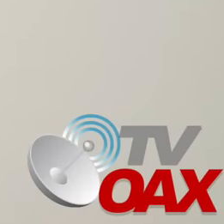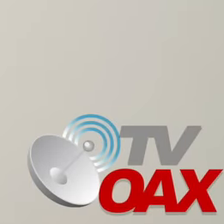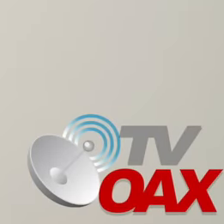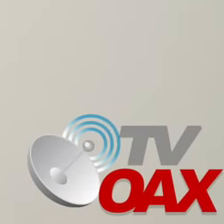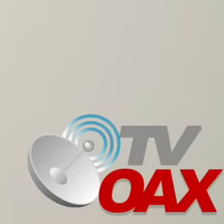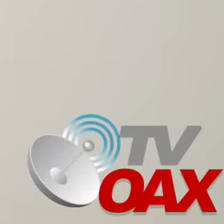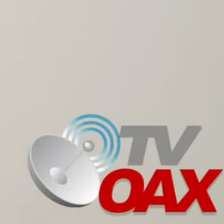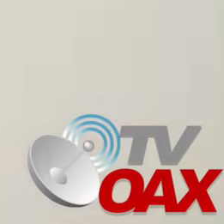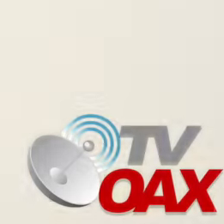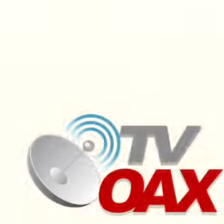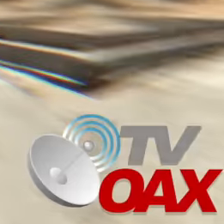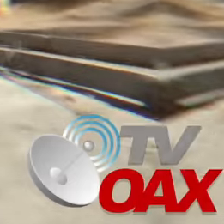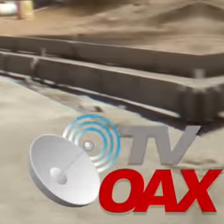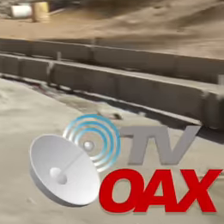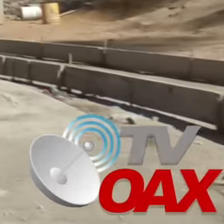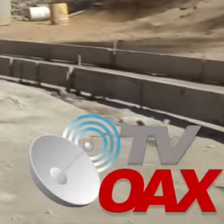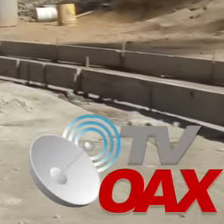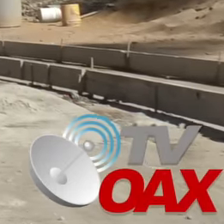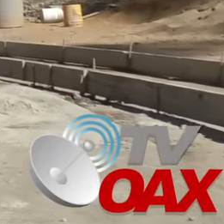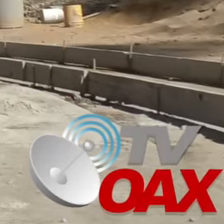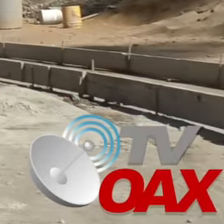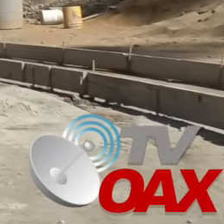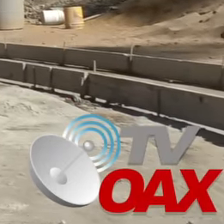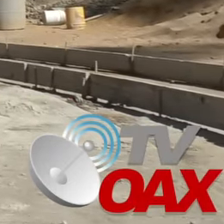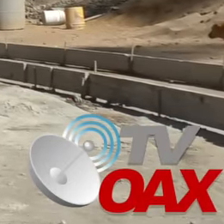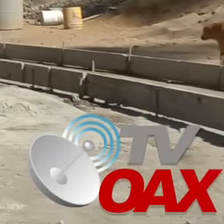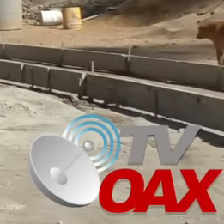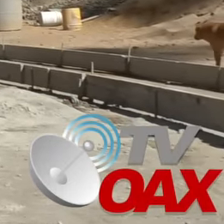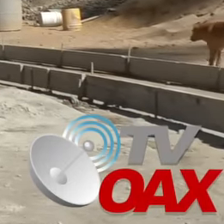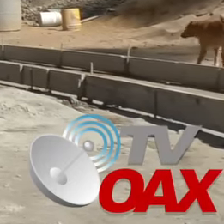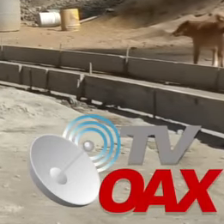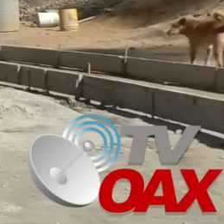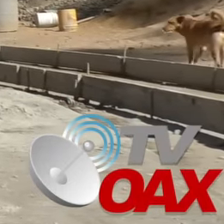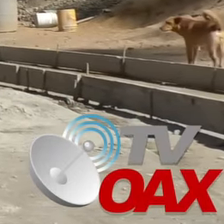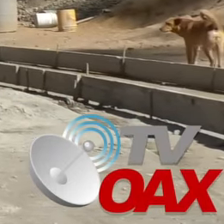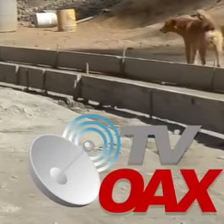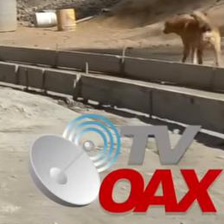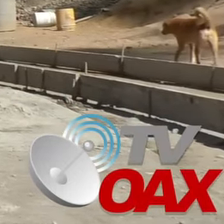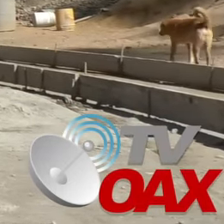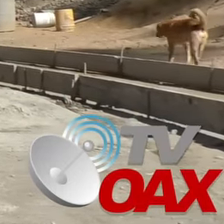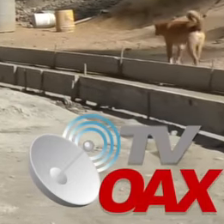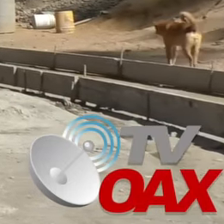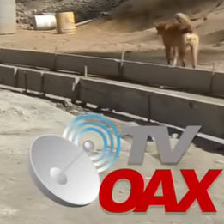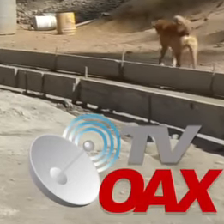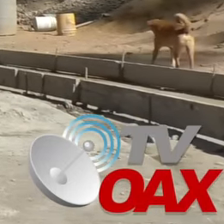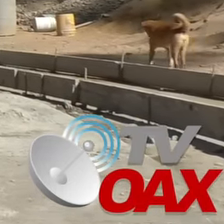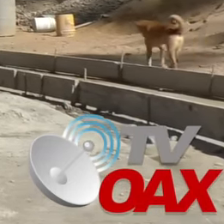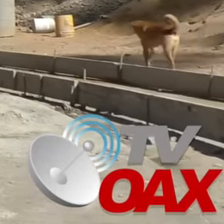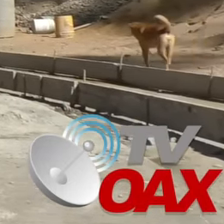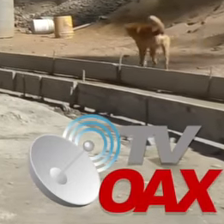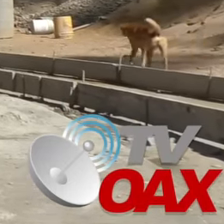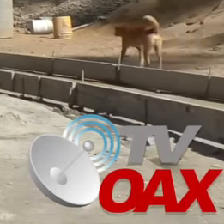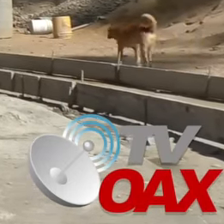quienes administran el dinero que es enviado desde la Tesorería Federal.